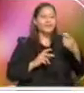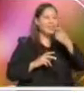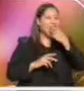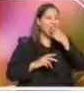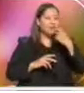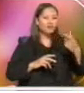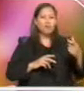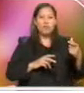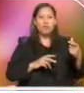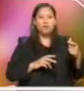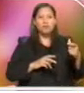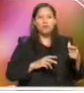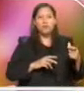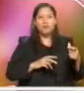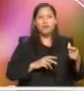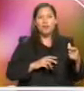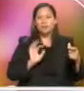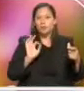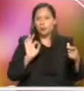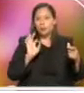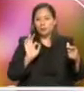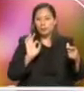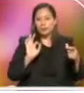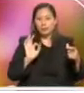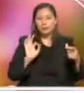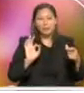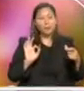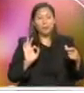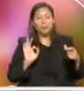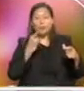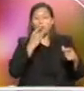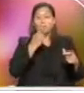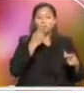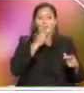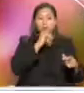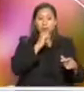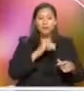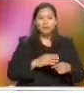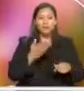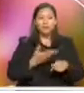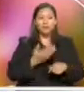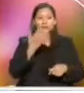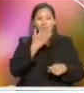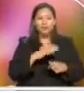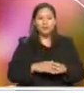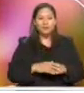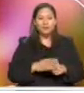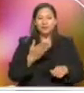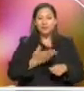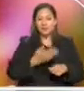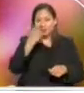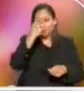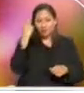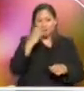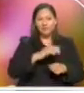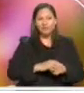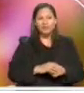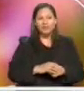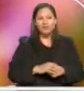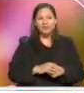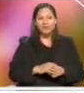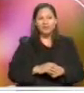tal nos quedó. Mm. Buena. Sí, queda muy rica, Muy muy, rico. fácil, ¿no? Rápida. Muy sencillo,